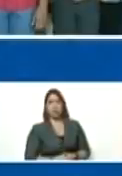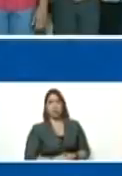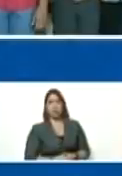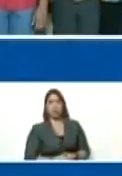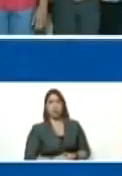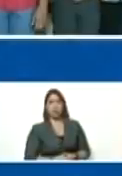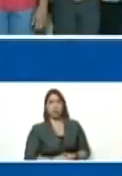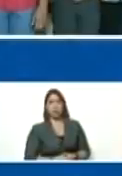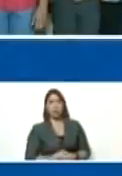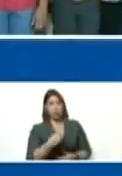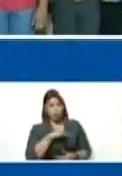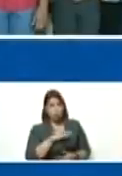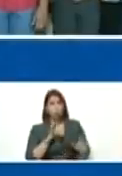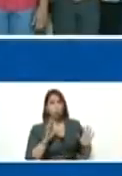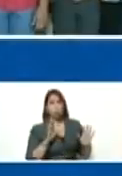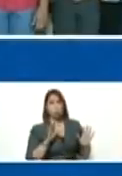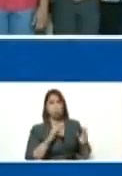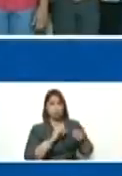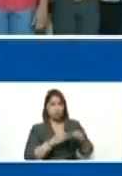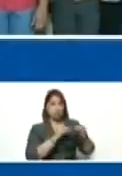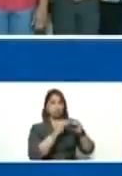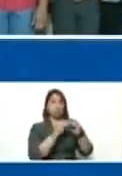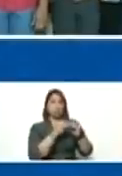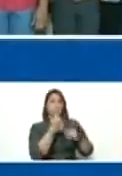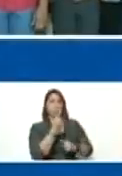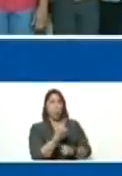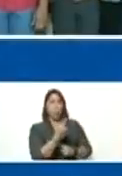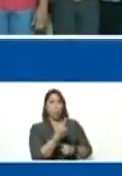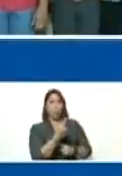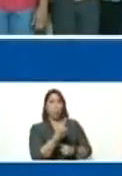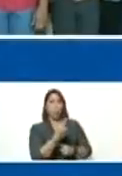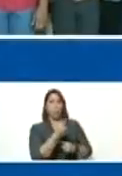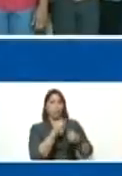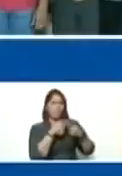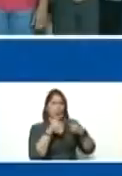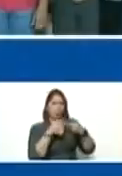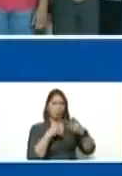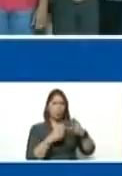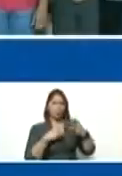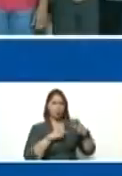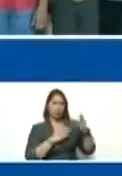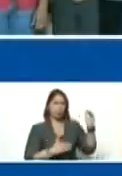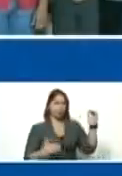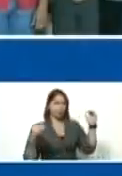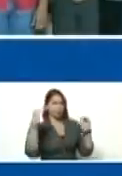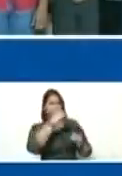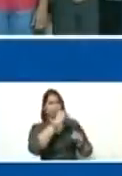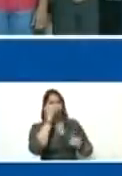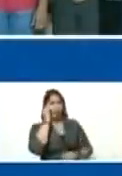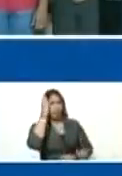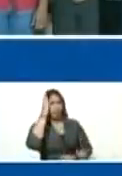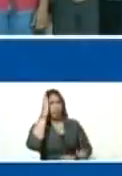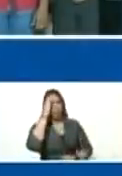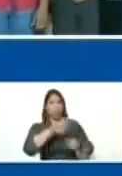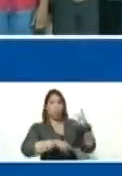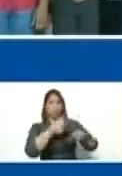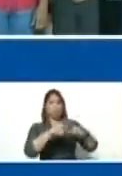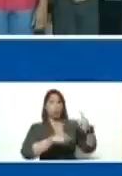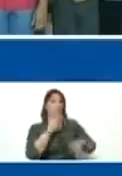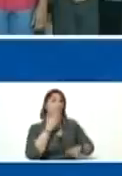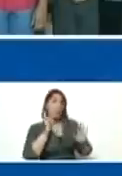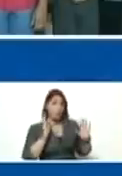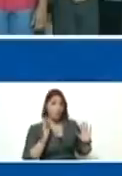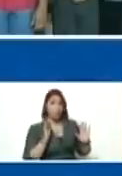Me decían, si nosotros reparamos una de las alas, tal, nosotros vamos a incrementar la capacidad de producción de la briqueta, por ejemplo.